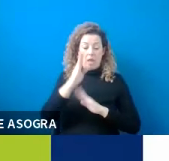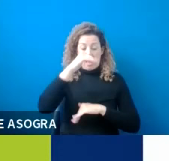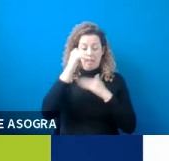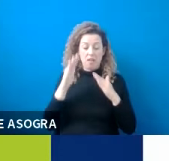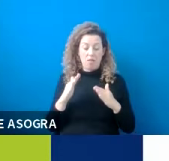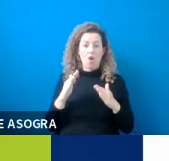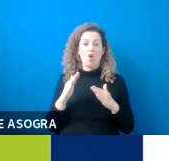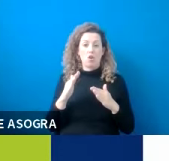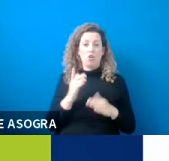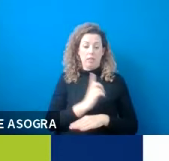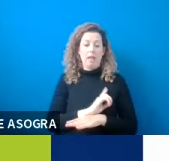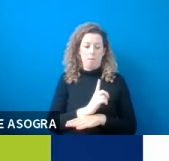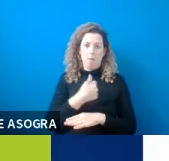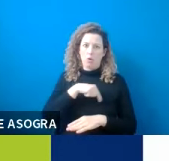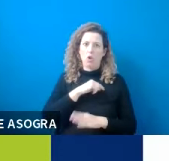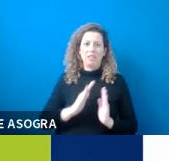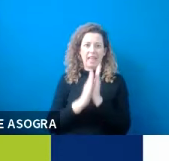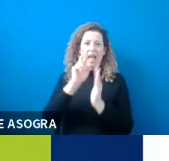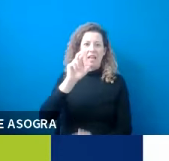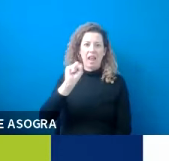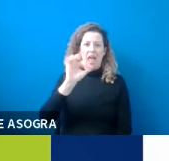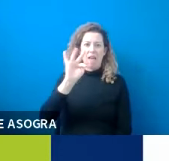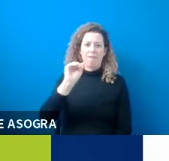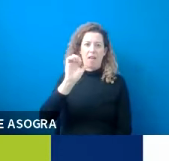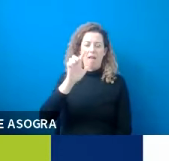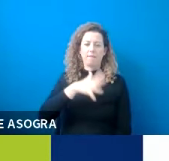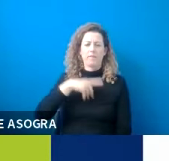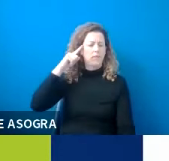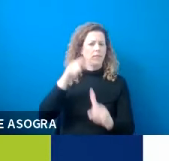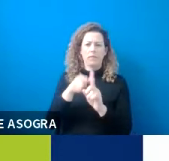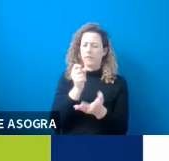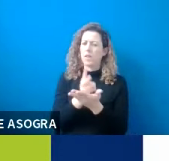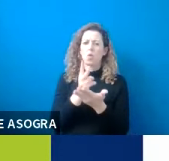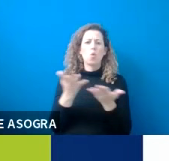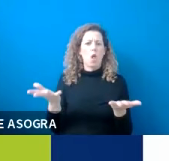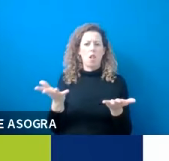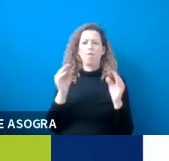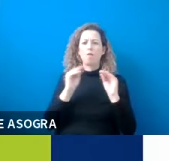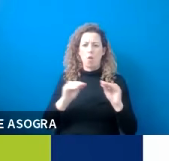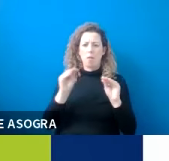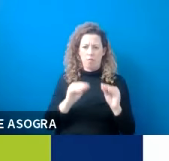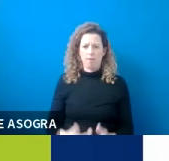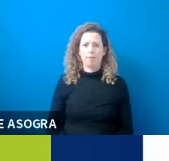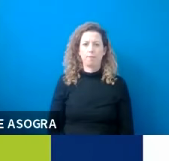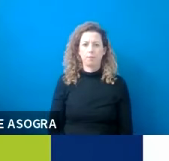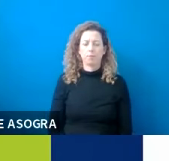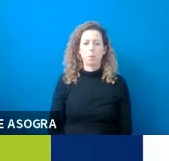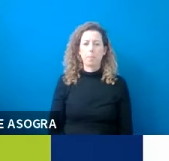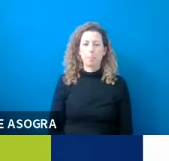San Rafael concretamente apostamos muchísimo por la formación de nuestros profesionales y formación externa también.